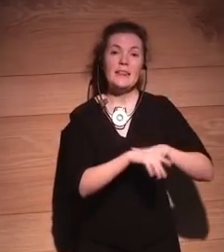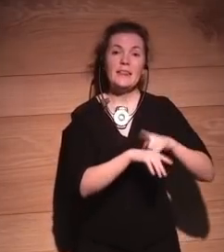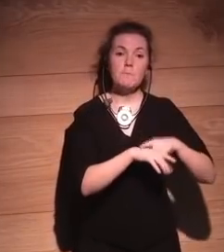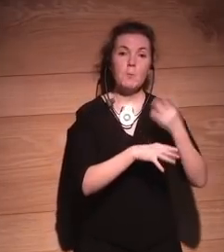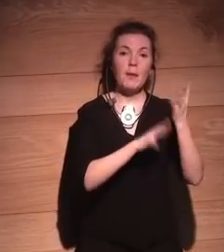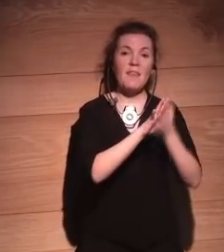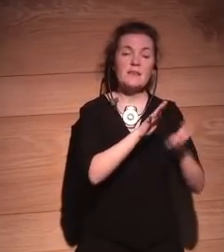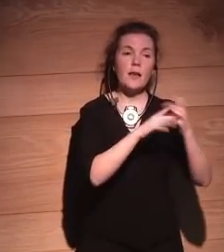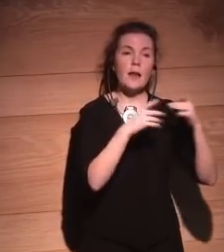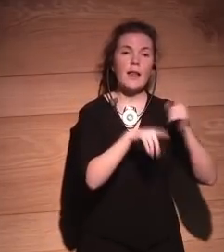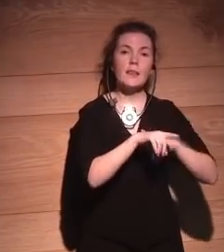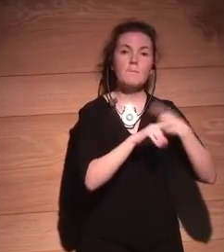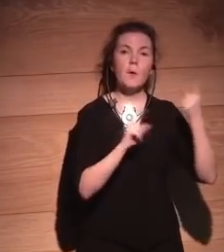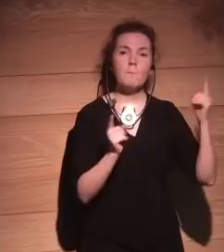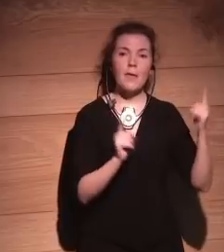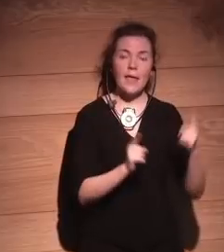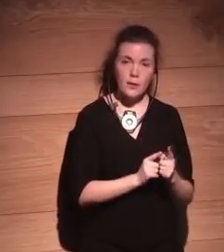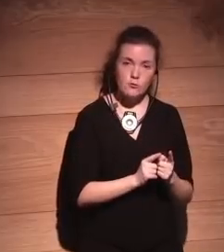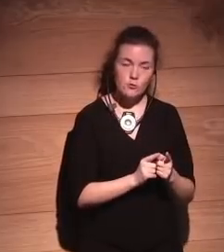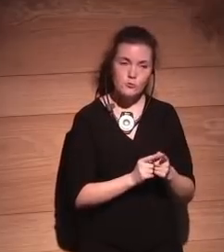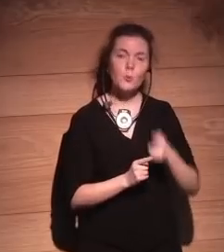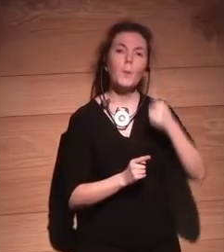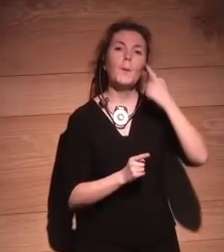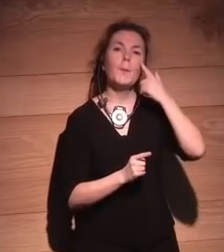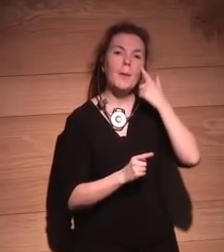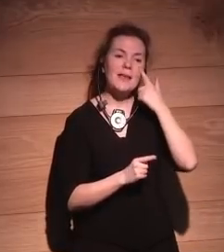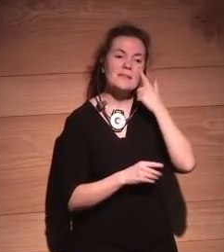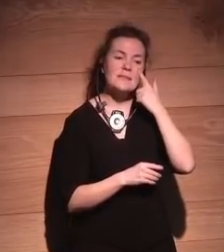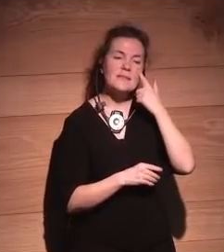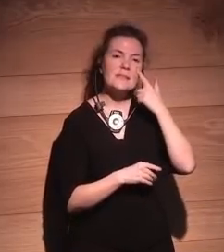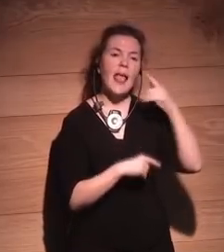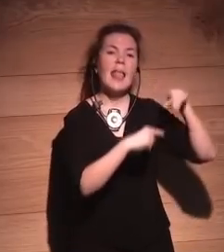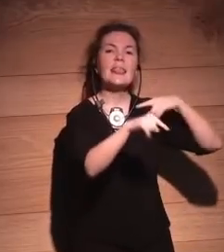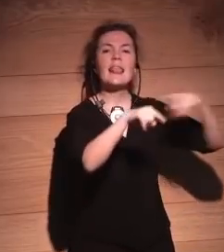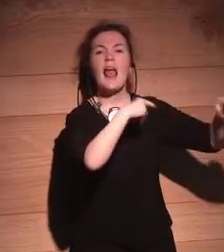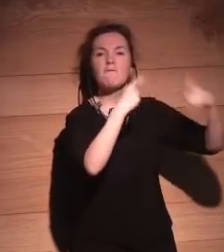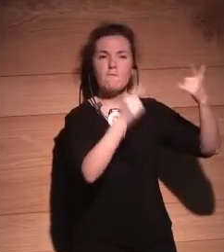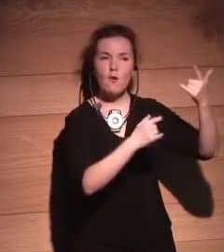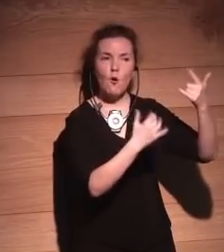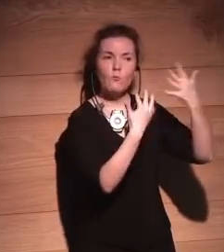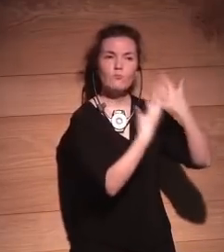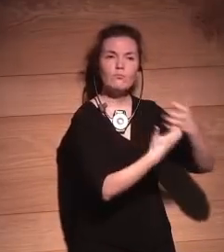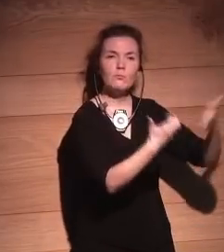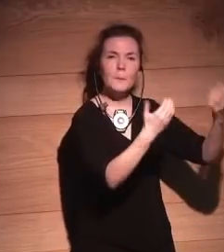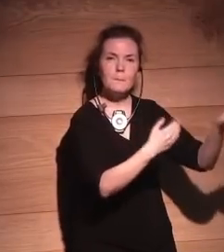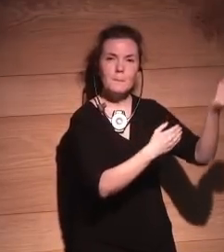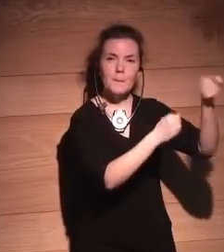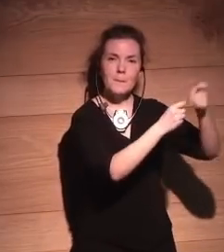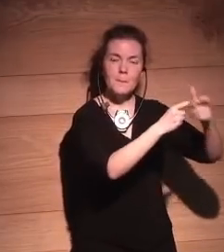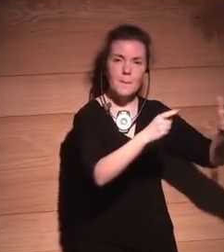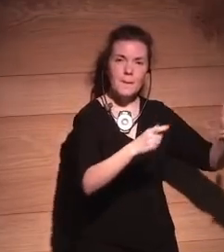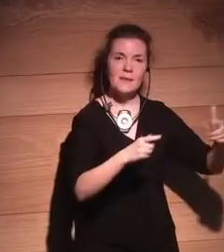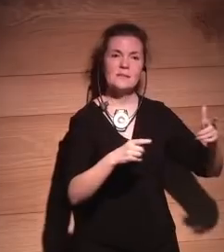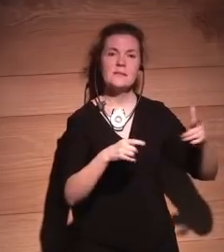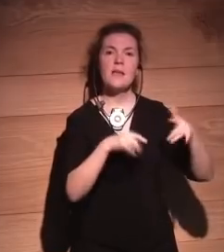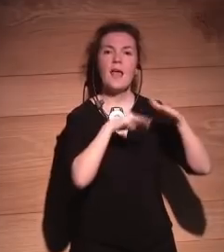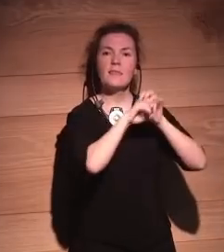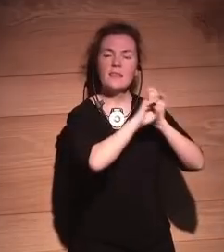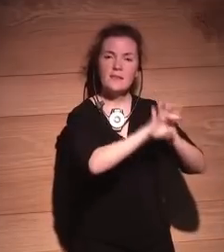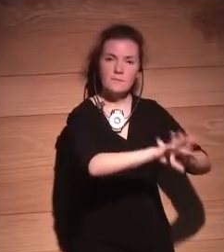de descarga, vas viendo cómo progresivamente va mejorando el tráfico y cómo va mejorando fundamentalmente las cadenas de